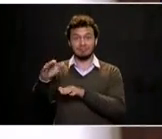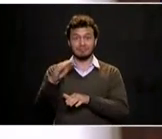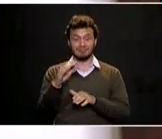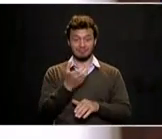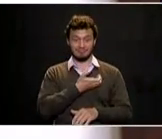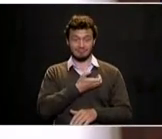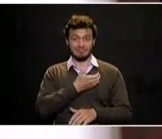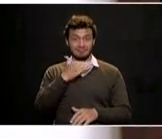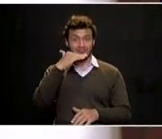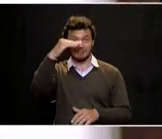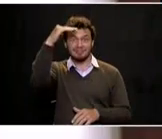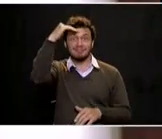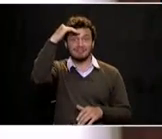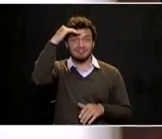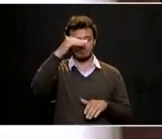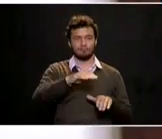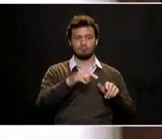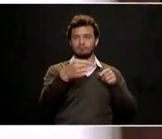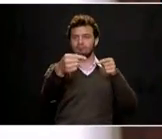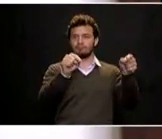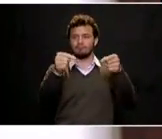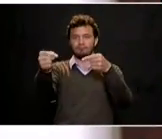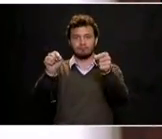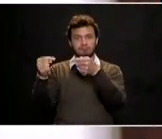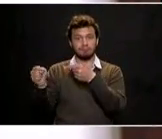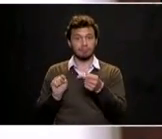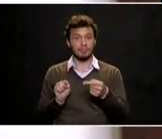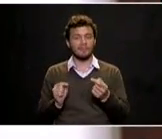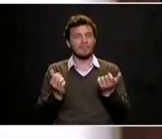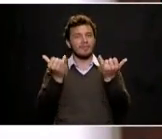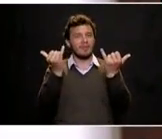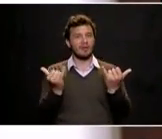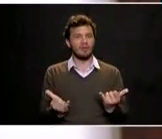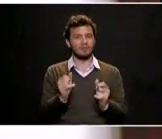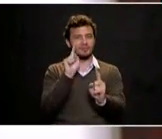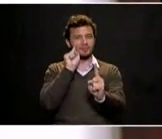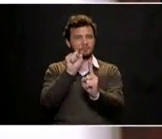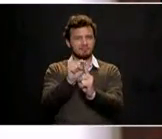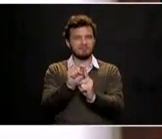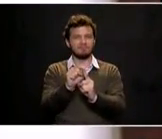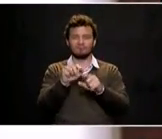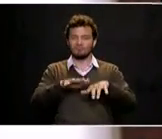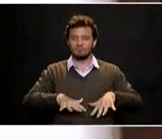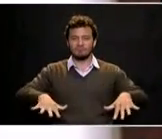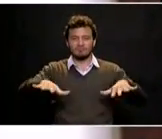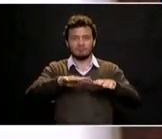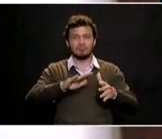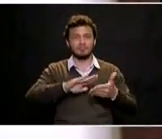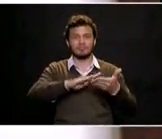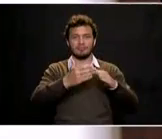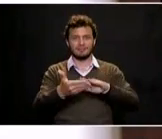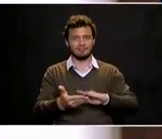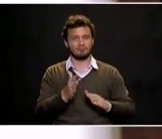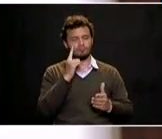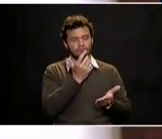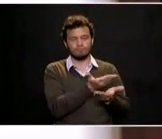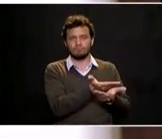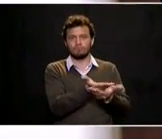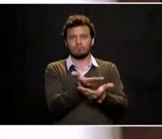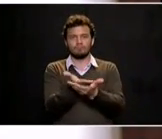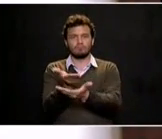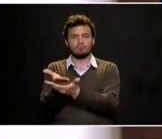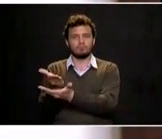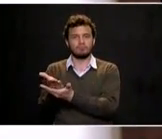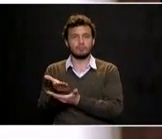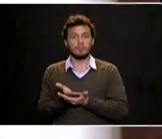a la alcaldía de Medellín continúen entregándoles sus propuestas a toda la comunidad. Este es el quinto debate que realizamos